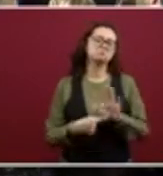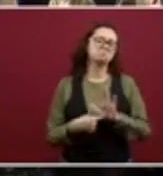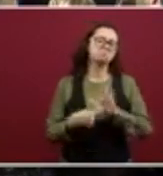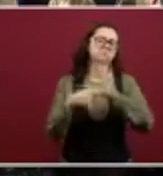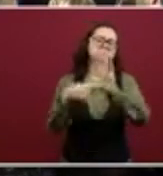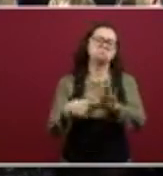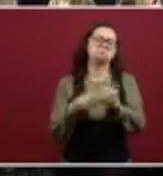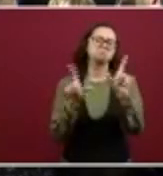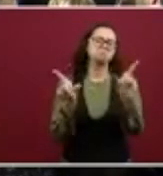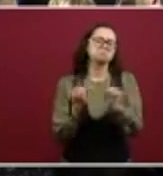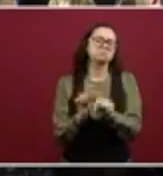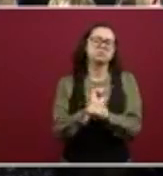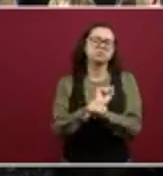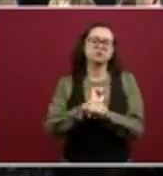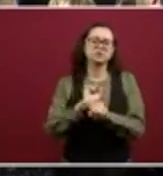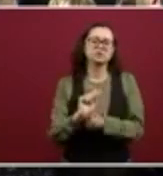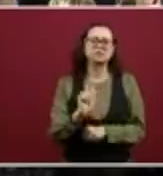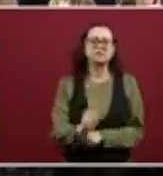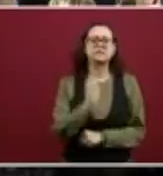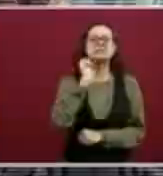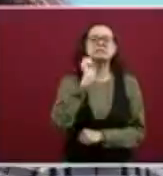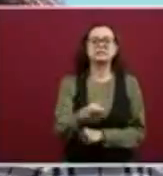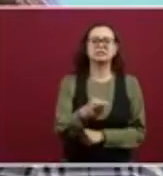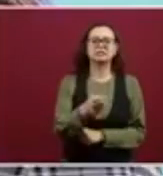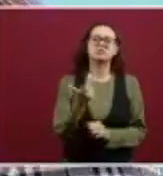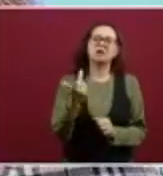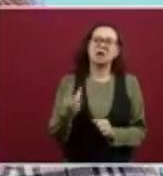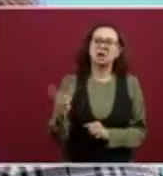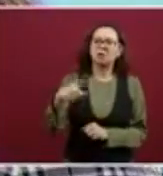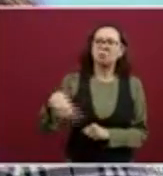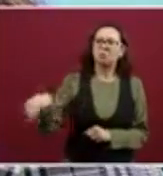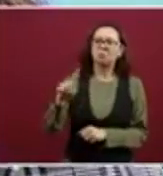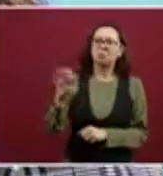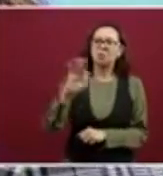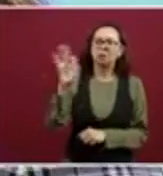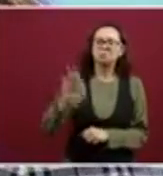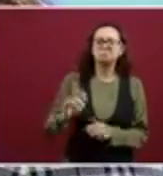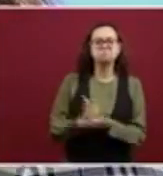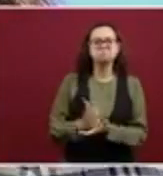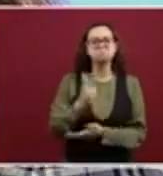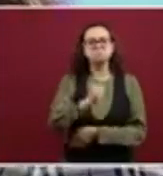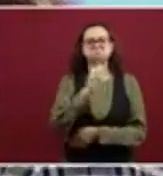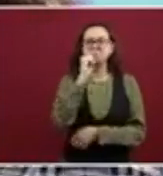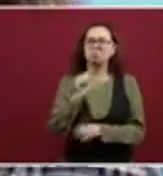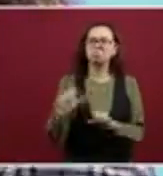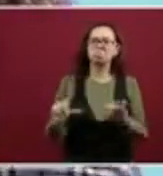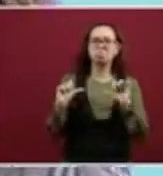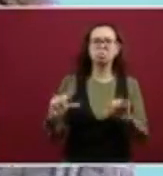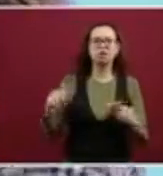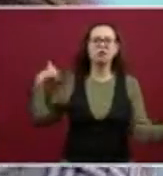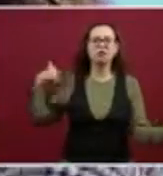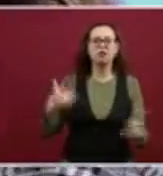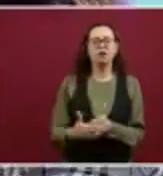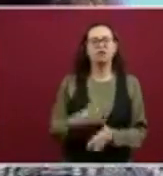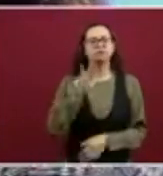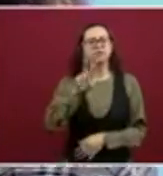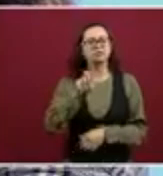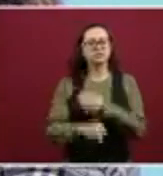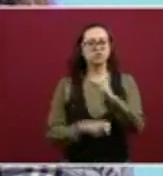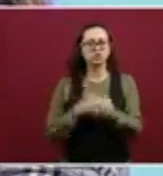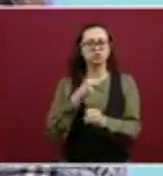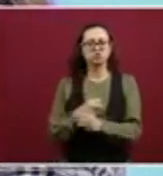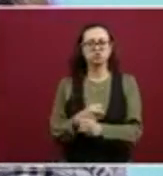para ilustrar la situación de las condonaciones de los últimos 18 años, pero vamos a empezar con un